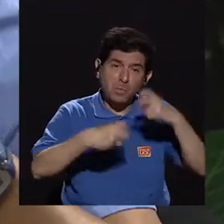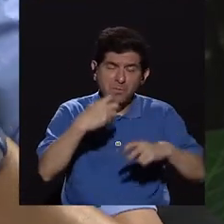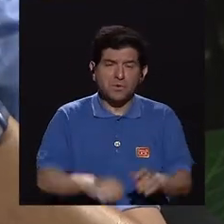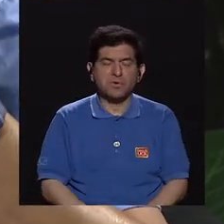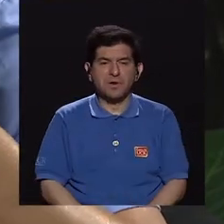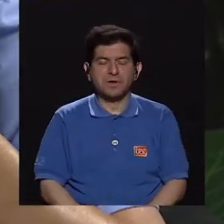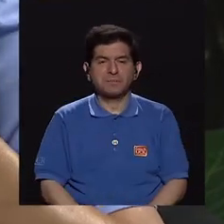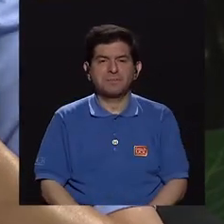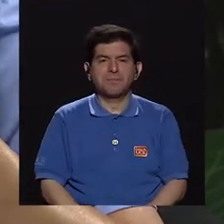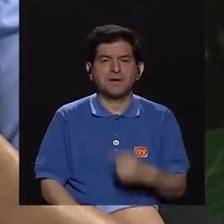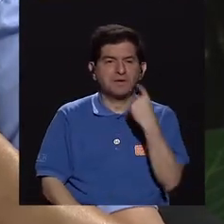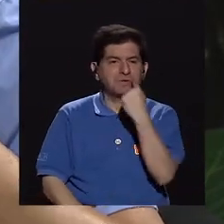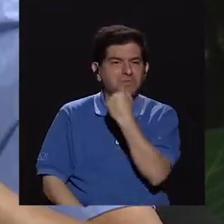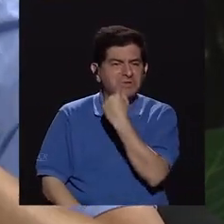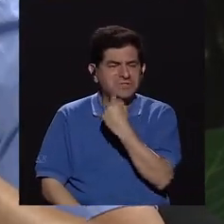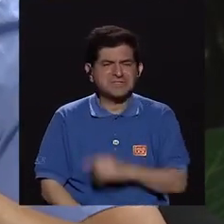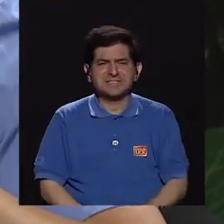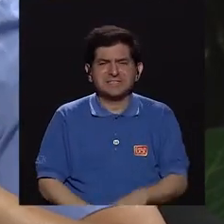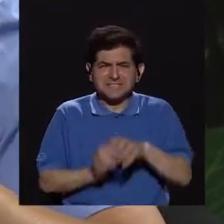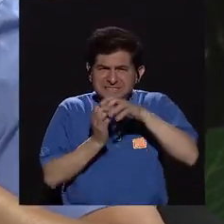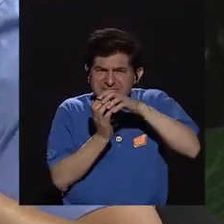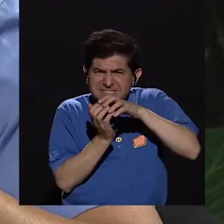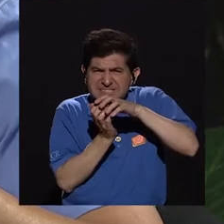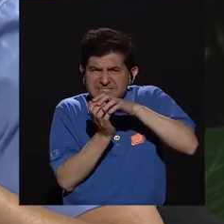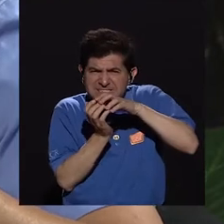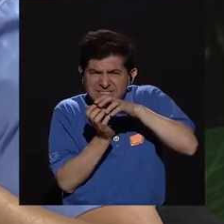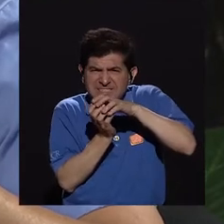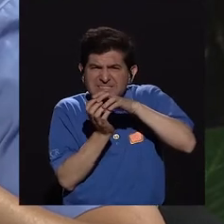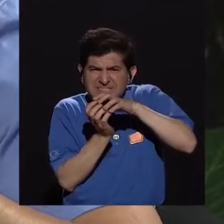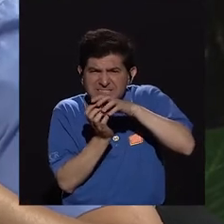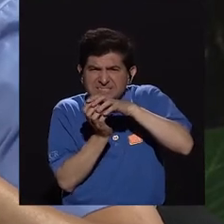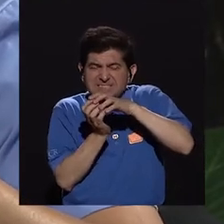Problemas como el bruxismo, por ejemplo, en los dientes, eso de estar